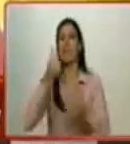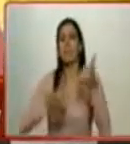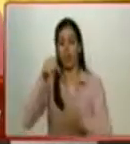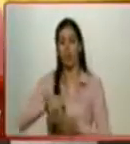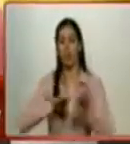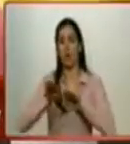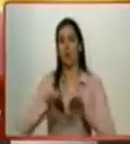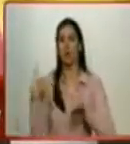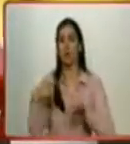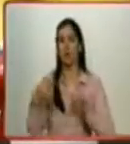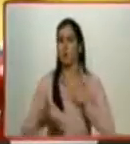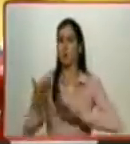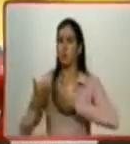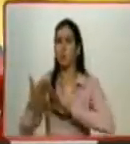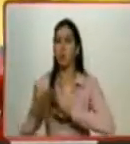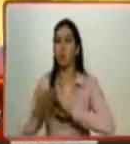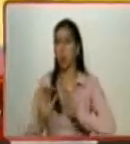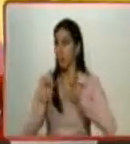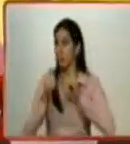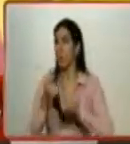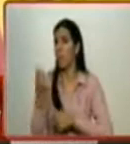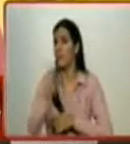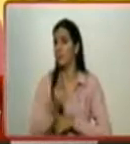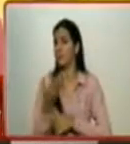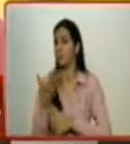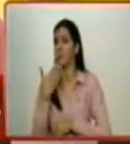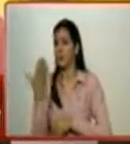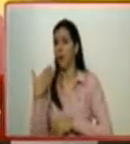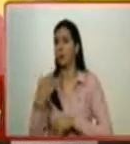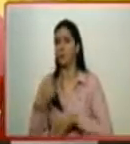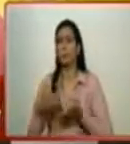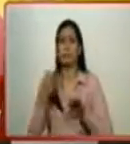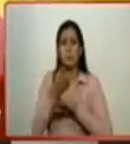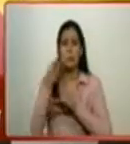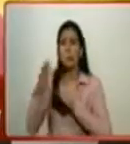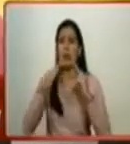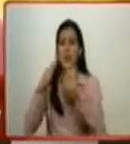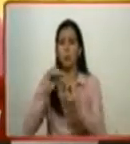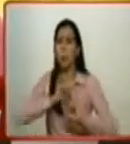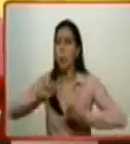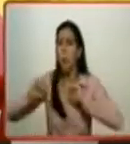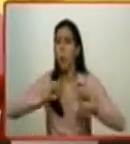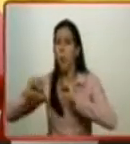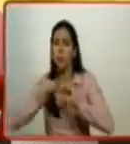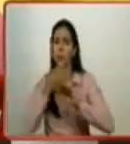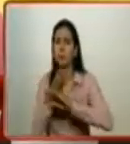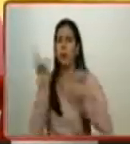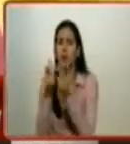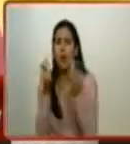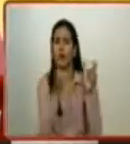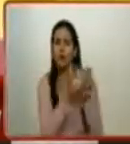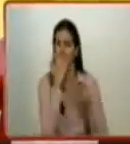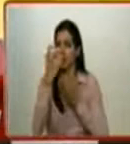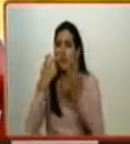Cojedes estuvimos desplegados desde hace un mes, donde salimos casa a casa, donde salimos en asamblea, donde salimos,